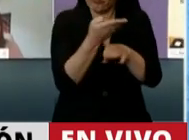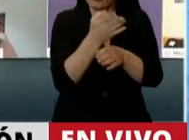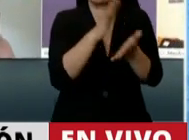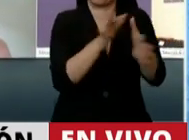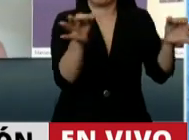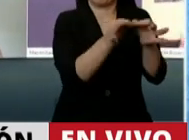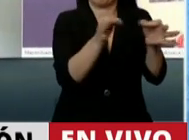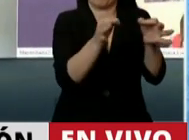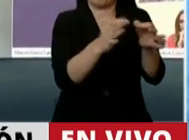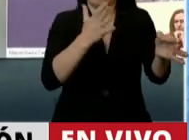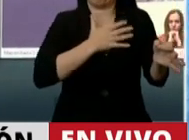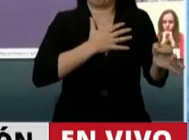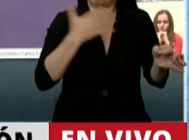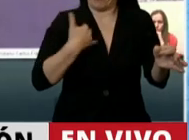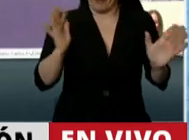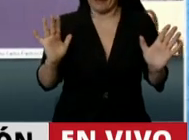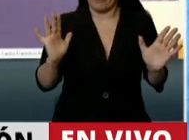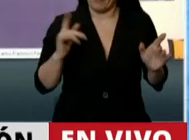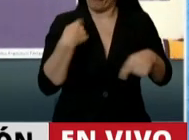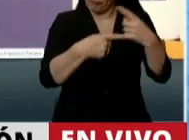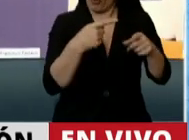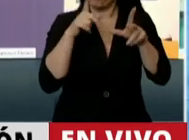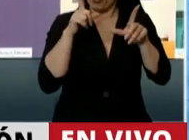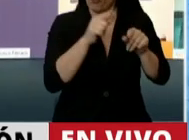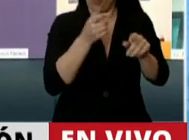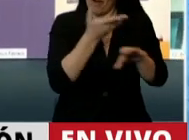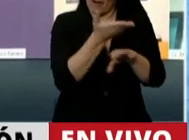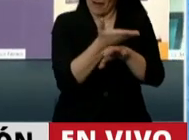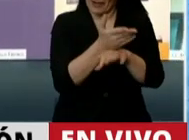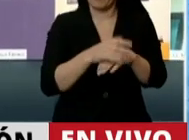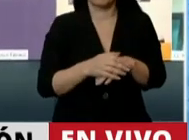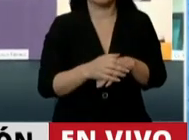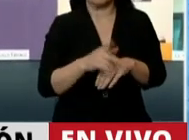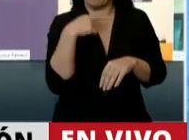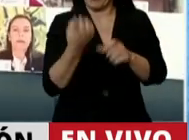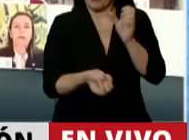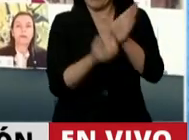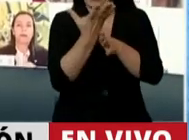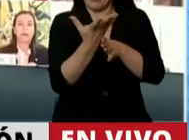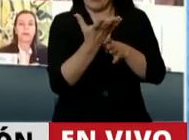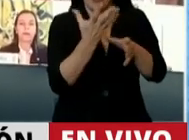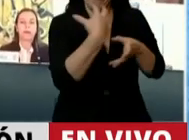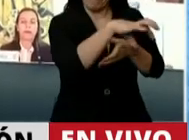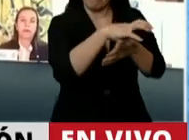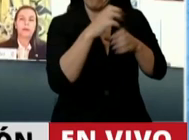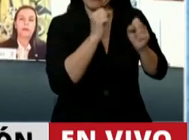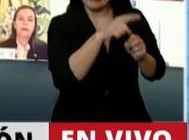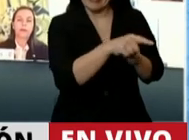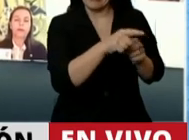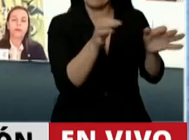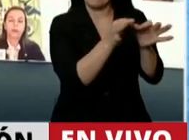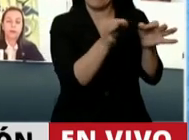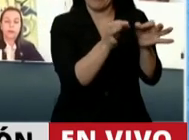Malvinas. Tal es así que hemos creado la Secretaría de Malvinas y hemos